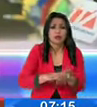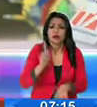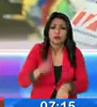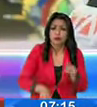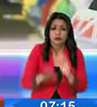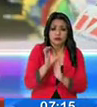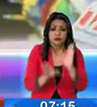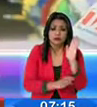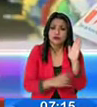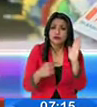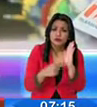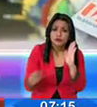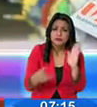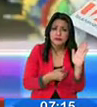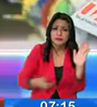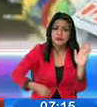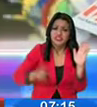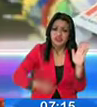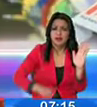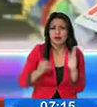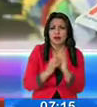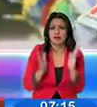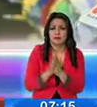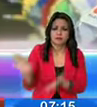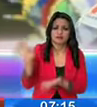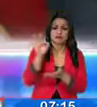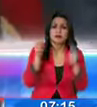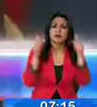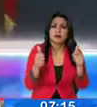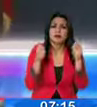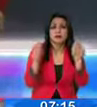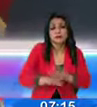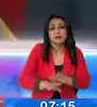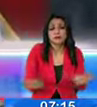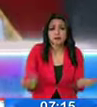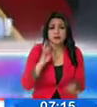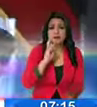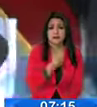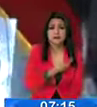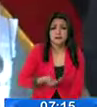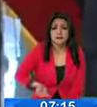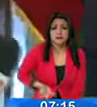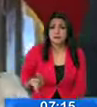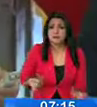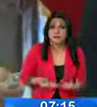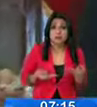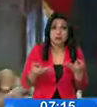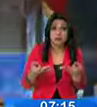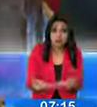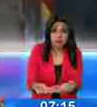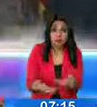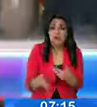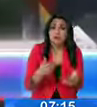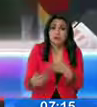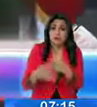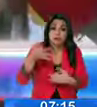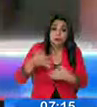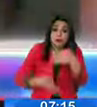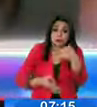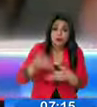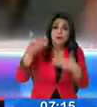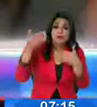la constitución señor presidente y mande la terna a la asamblea y aunque esto demore el juicio es necesario dicen pues hay que dejar